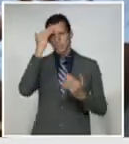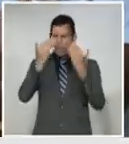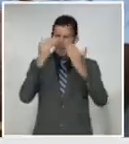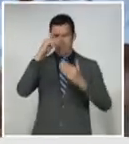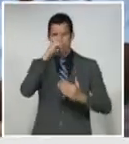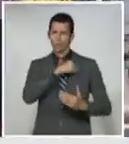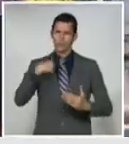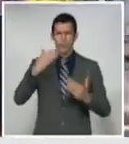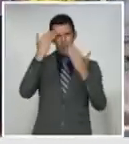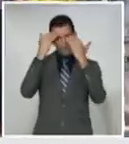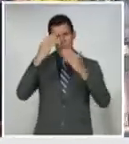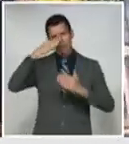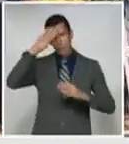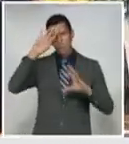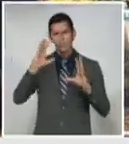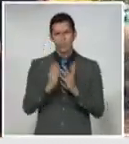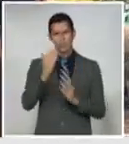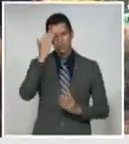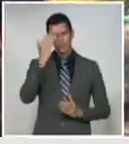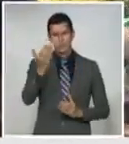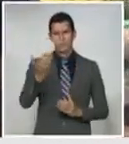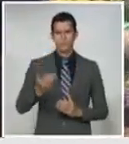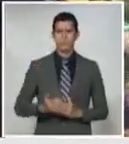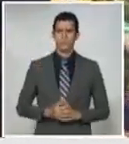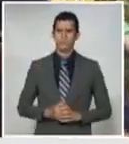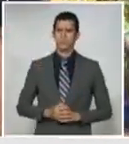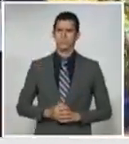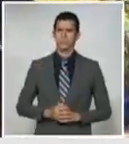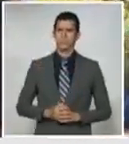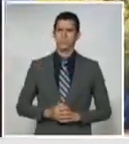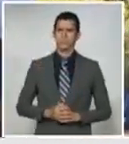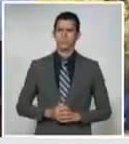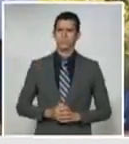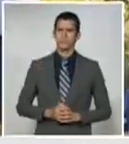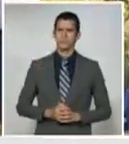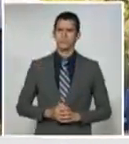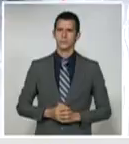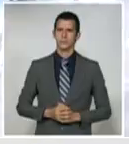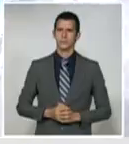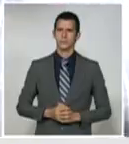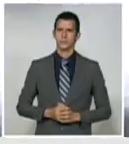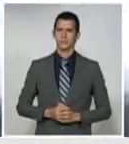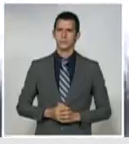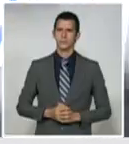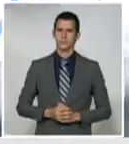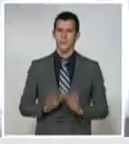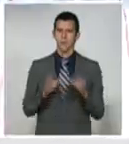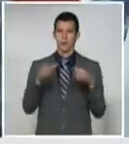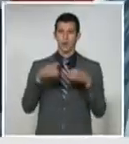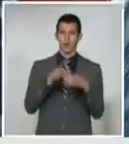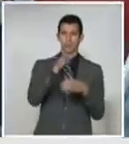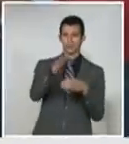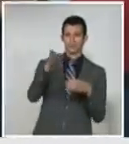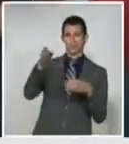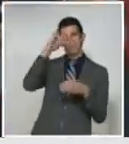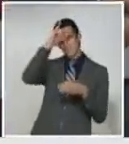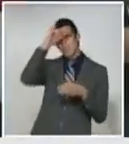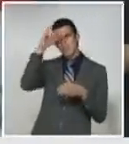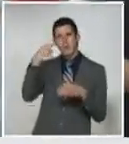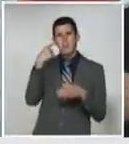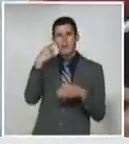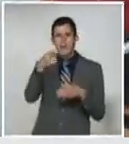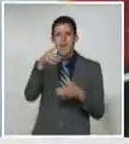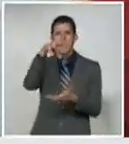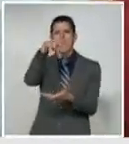amada. Hasta el Instituto Finlay de Vacunas llegó el recorrido que evaluó también el ensayo de intervención de Soberana